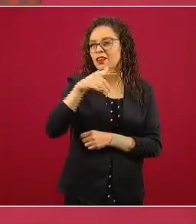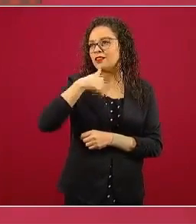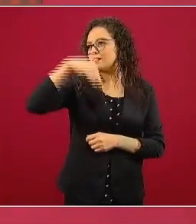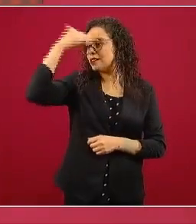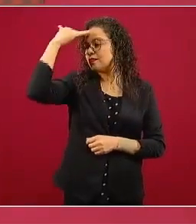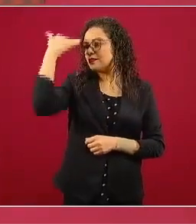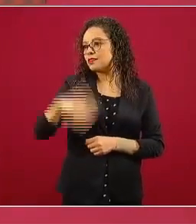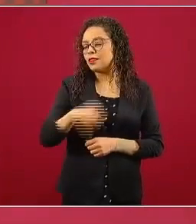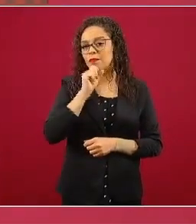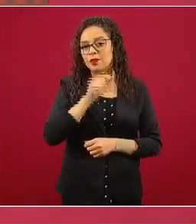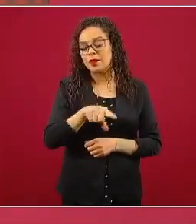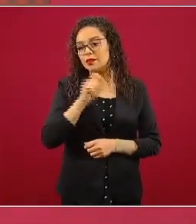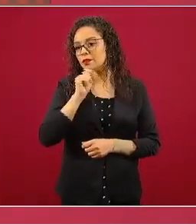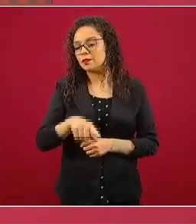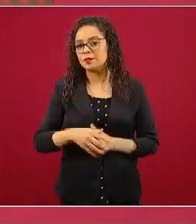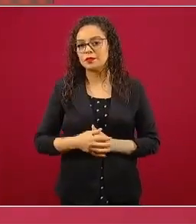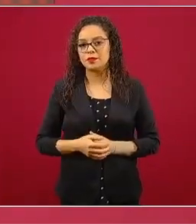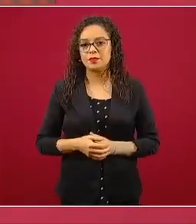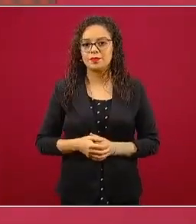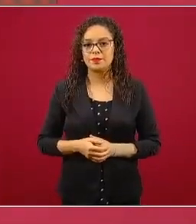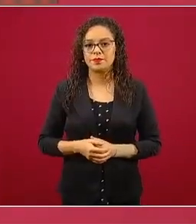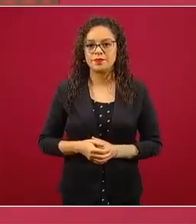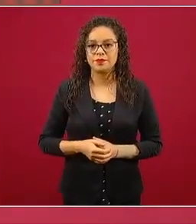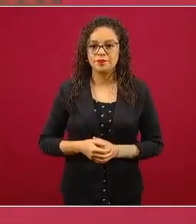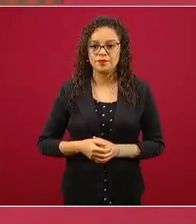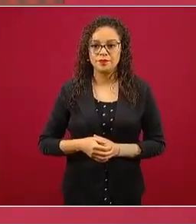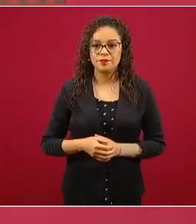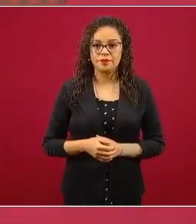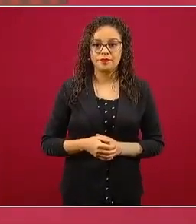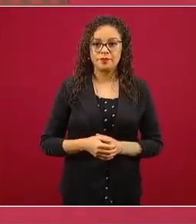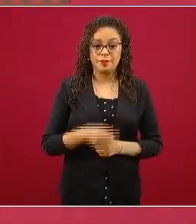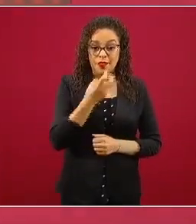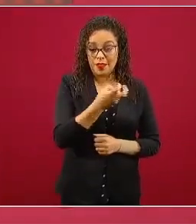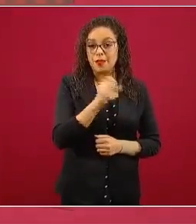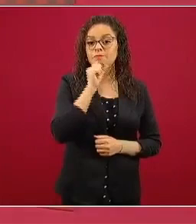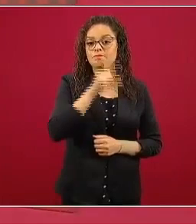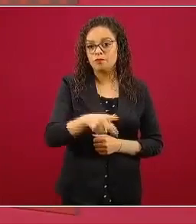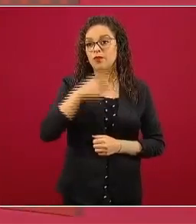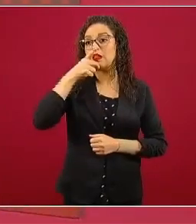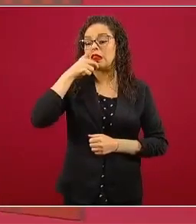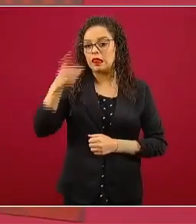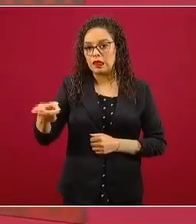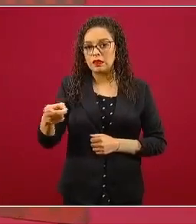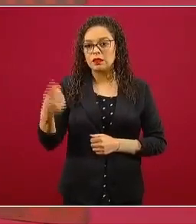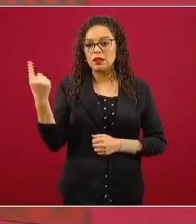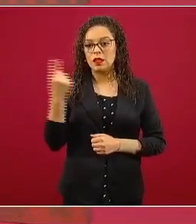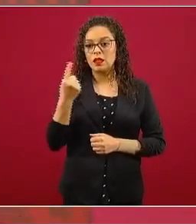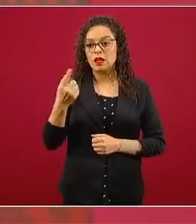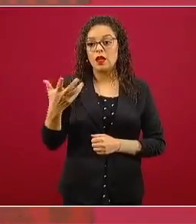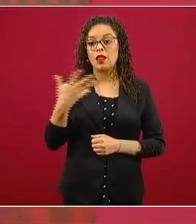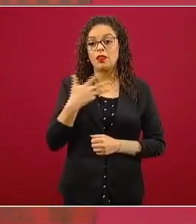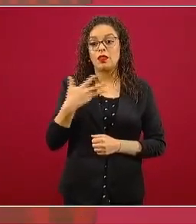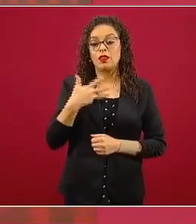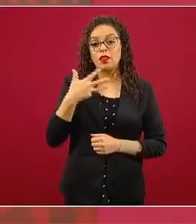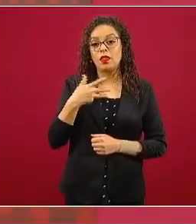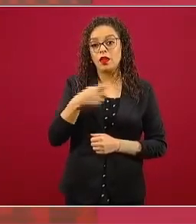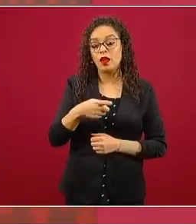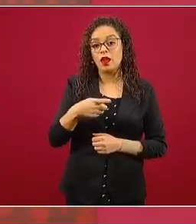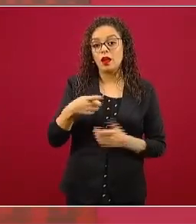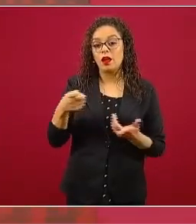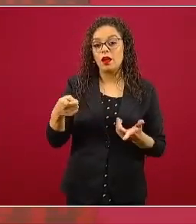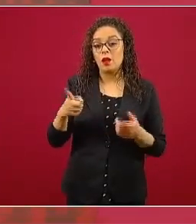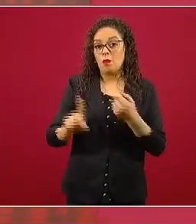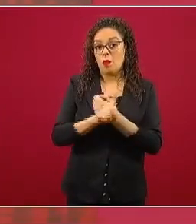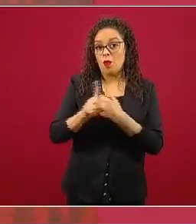Porque ellos también sacaron de que había persecución, terrorismo fiscal,